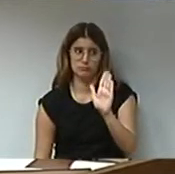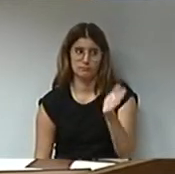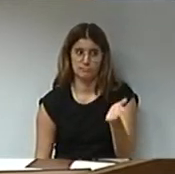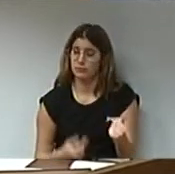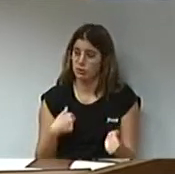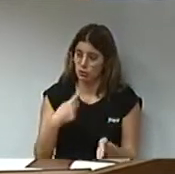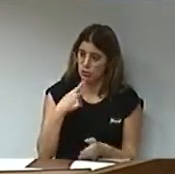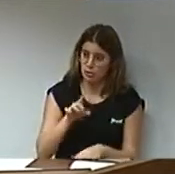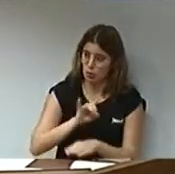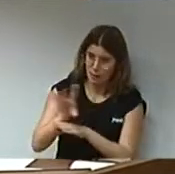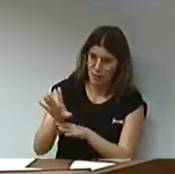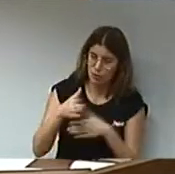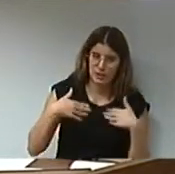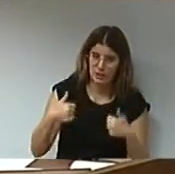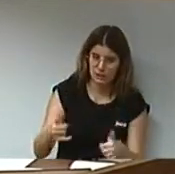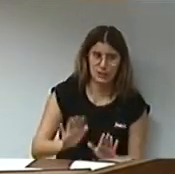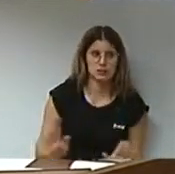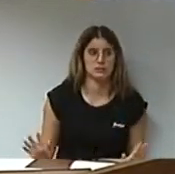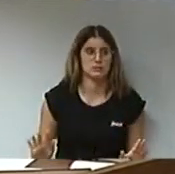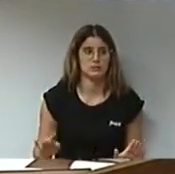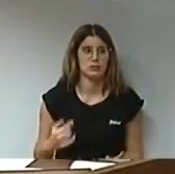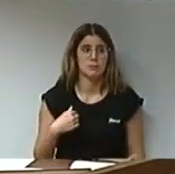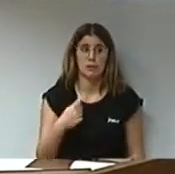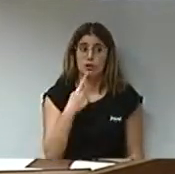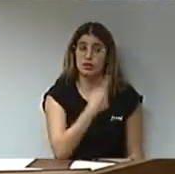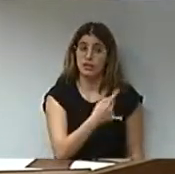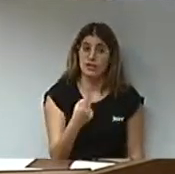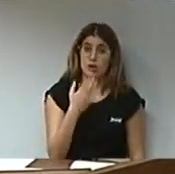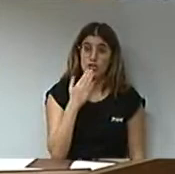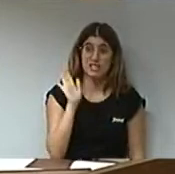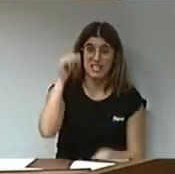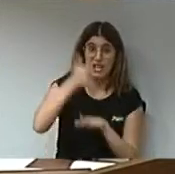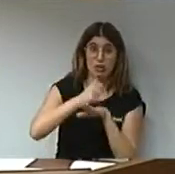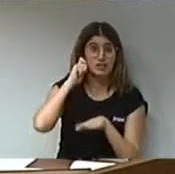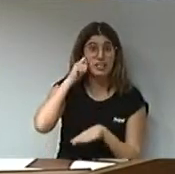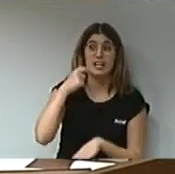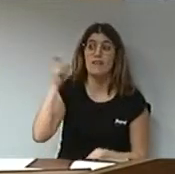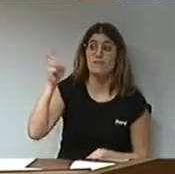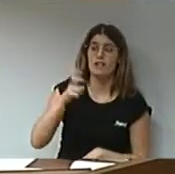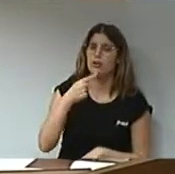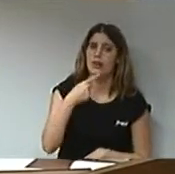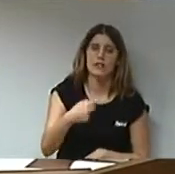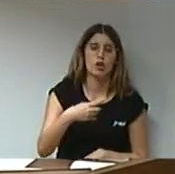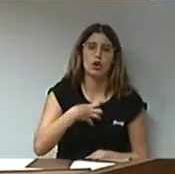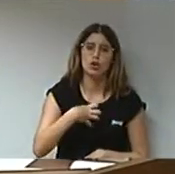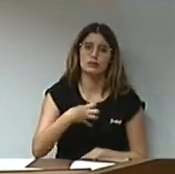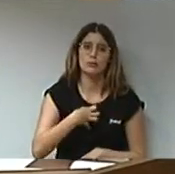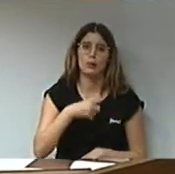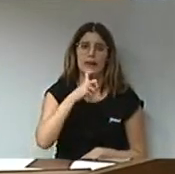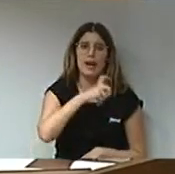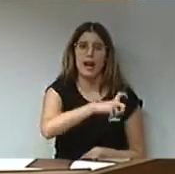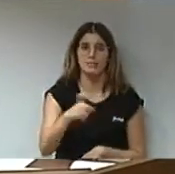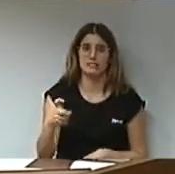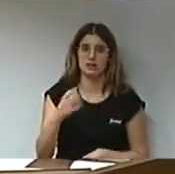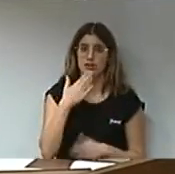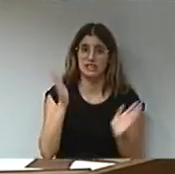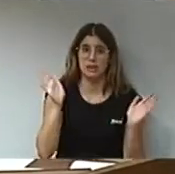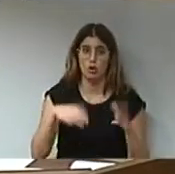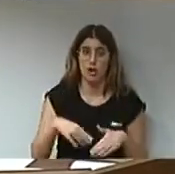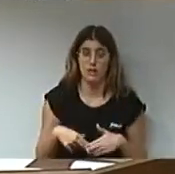Yo se lo paso a quien usted quiera, pero le digo que cuando aquí la consellera viene y dijo, no se puede dar un aviso si no